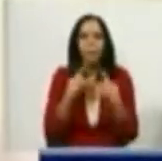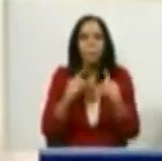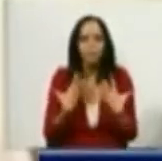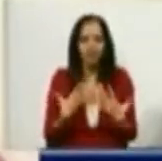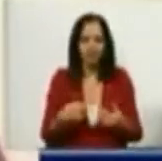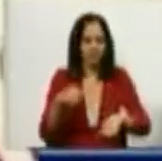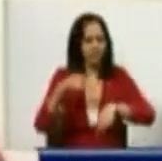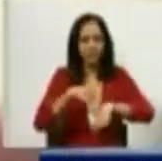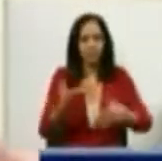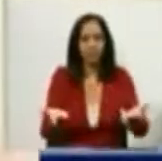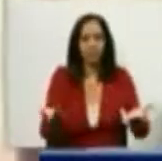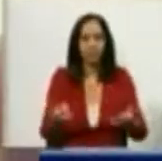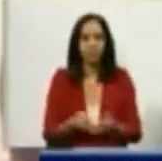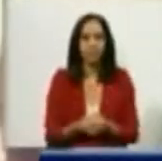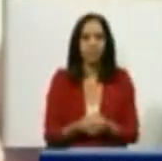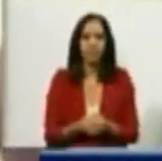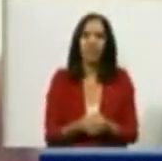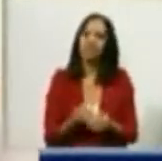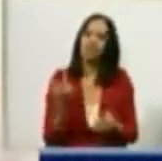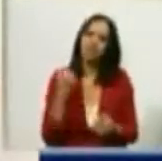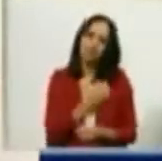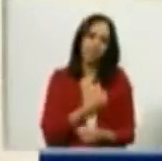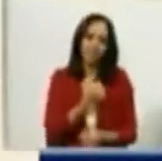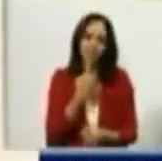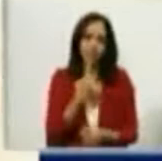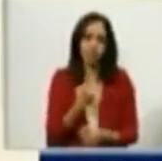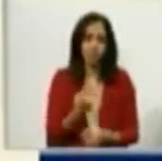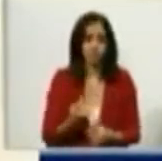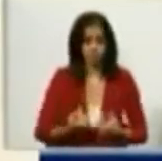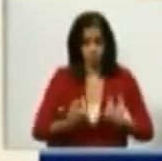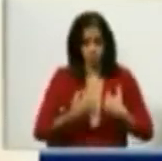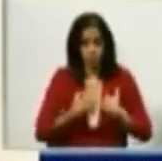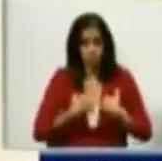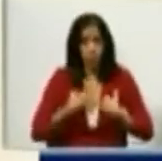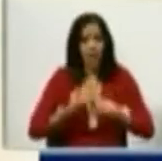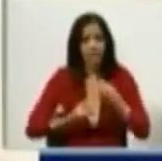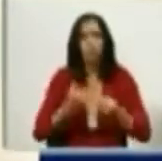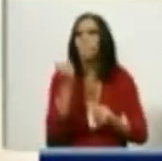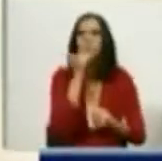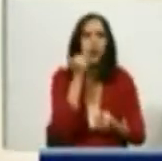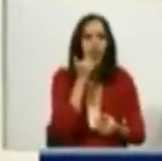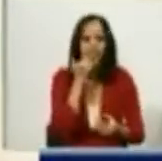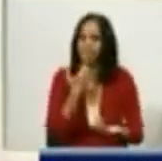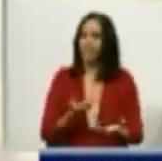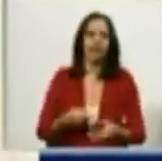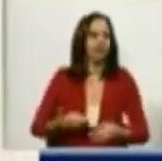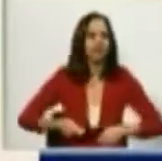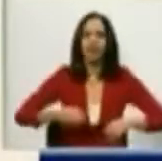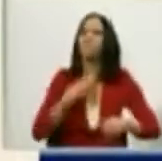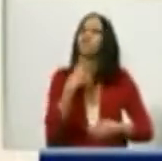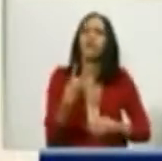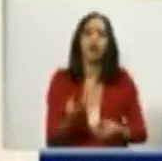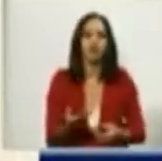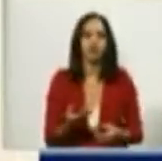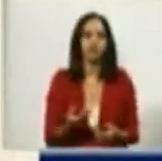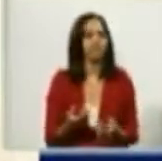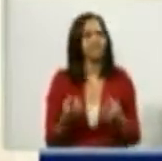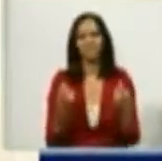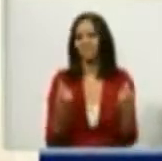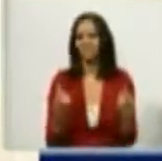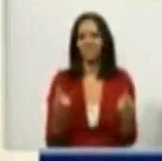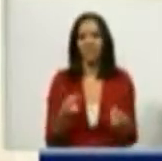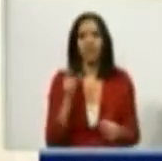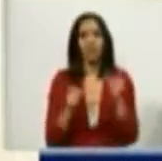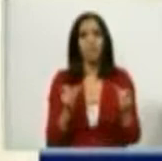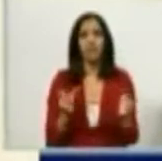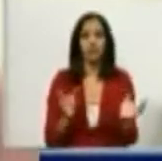no Lamentablemente Carla tengo que decirte que lo que yo he hecho protestar insistir alzar mi voz no ha sido suficiente hay otras